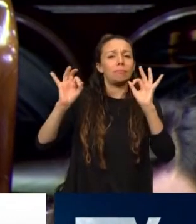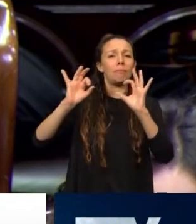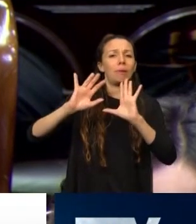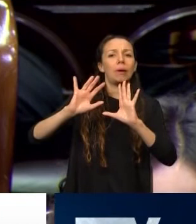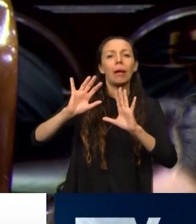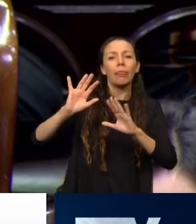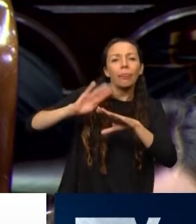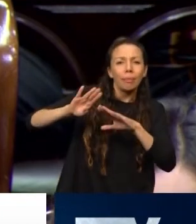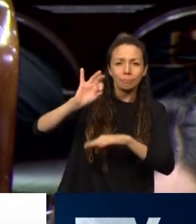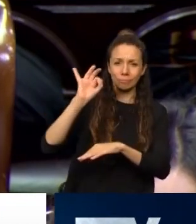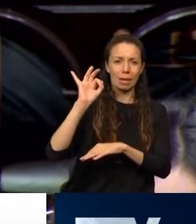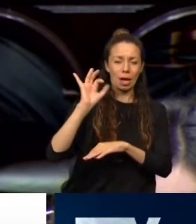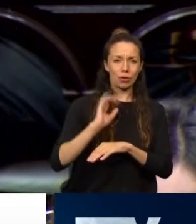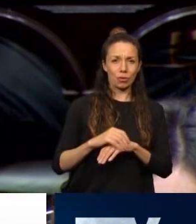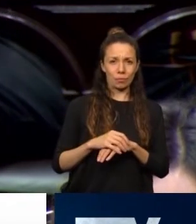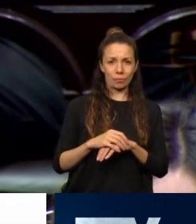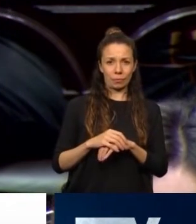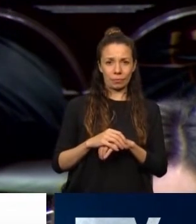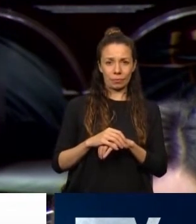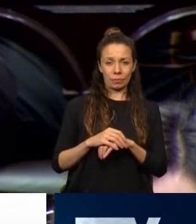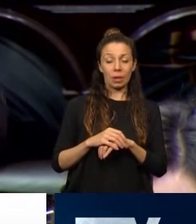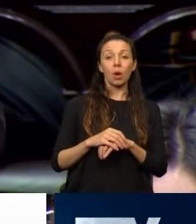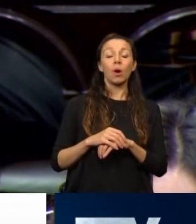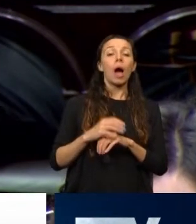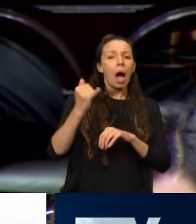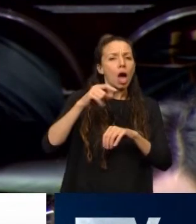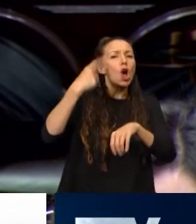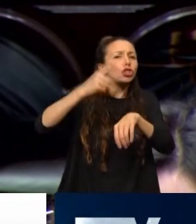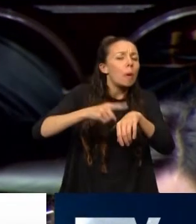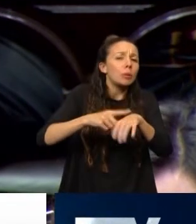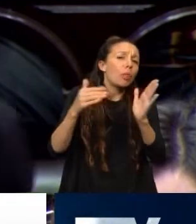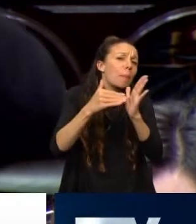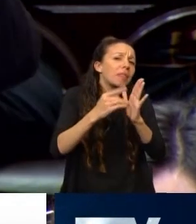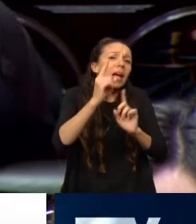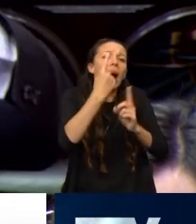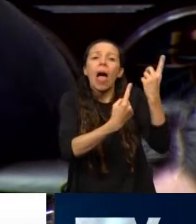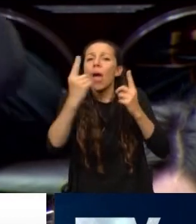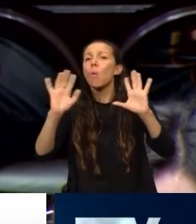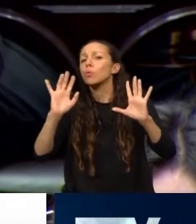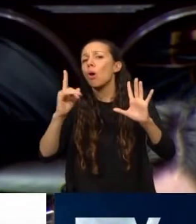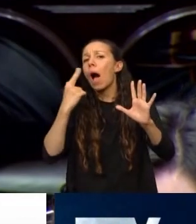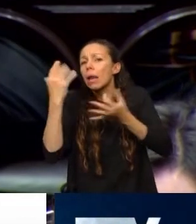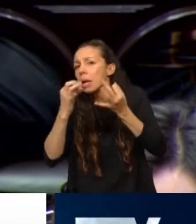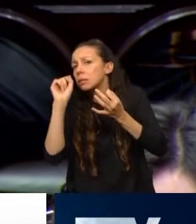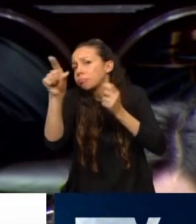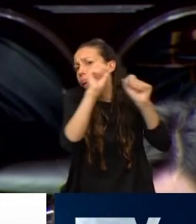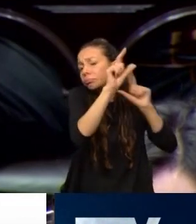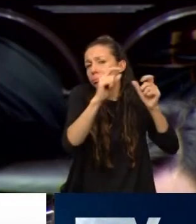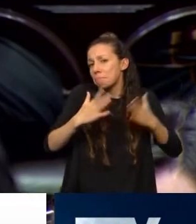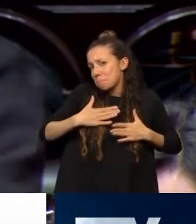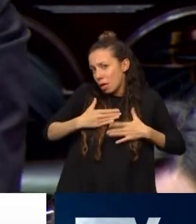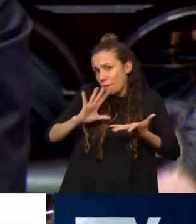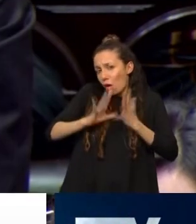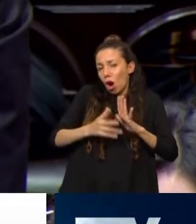Internacional. Y hubo otro momento que cada uno podrá tener su valoración. Yo tengo la mía, seguramente otros